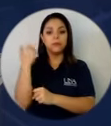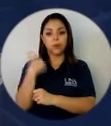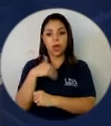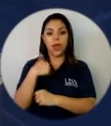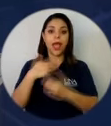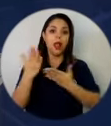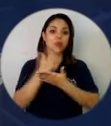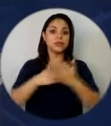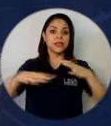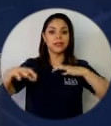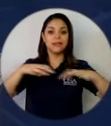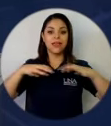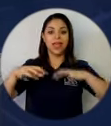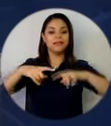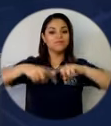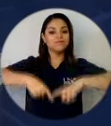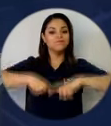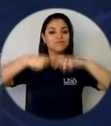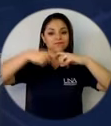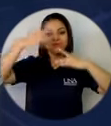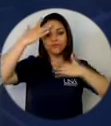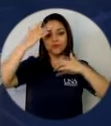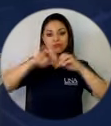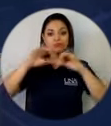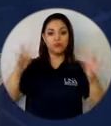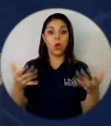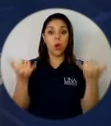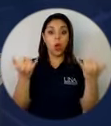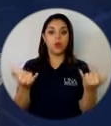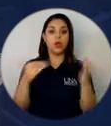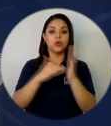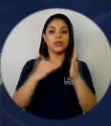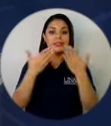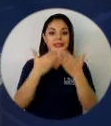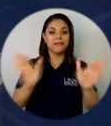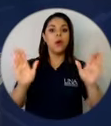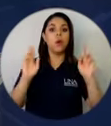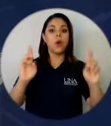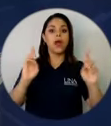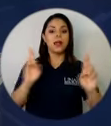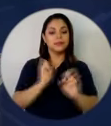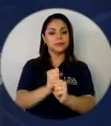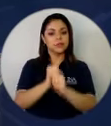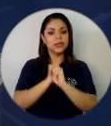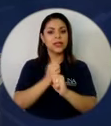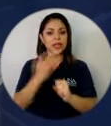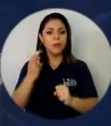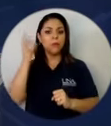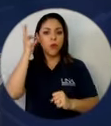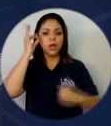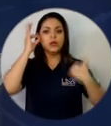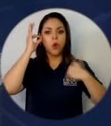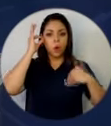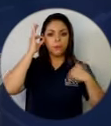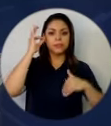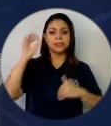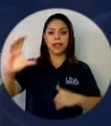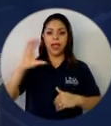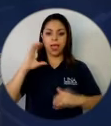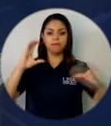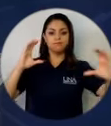actividades que se vieron afectadas por la pandemia. También deberíamos buscar alguna forma de que esto se garantice, que hombres y mujeres ganen por